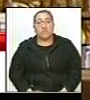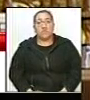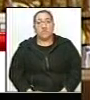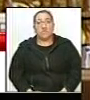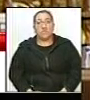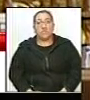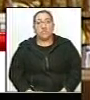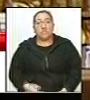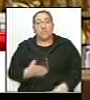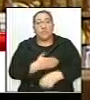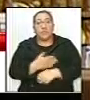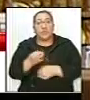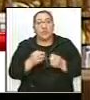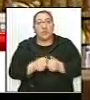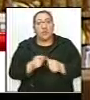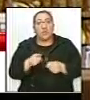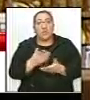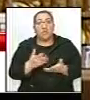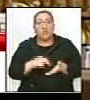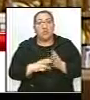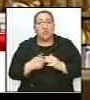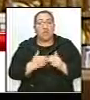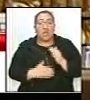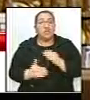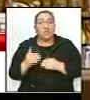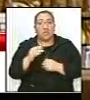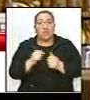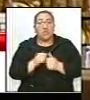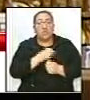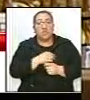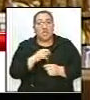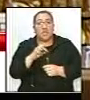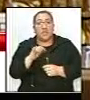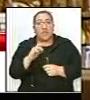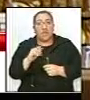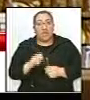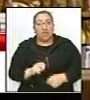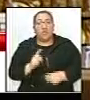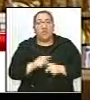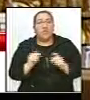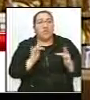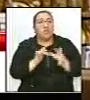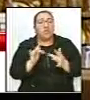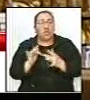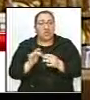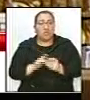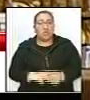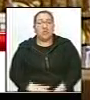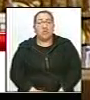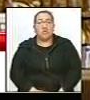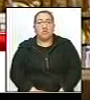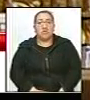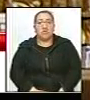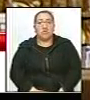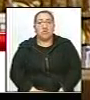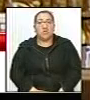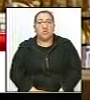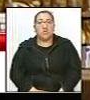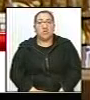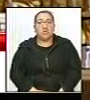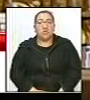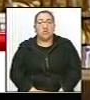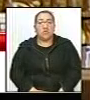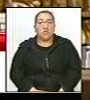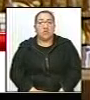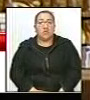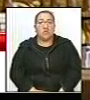esa línea es que, digamos, estamos avanzando con el Ministerio Interior justamente una serie de coordinaciones para poder activar algo de este